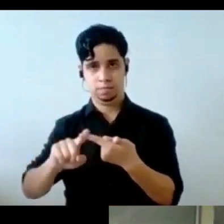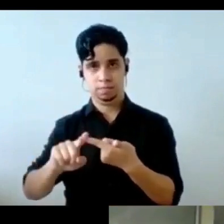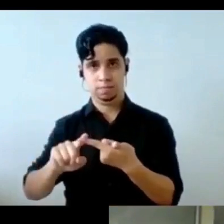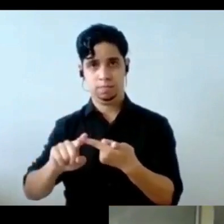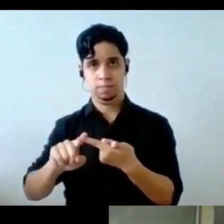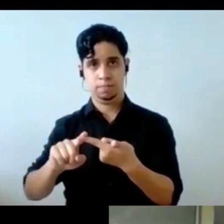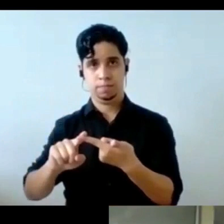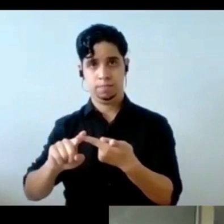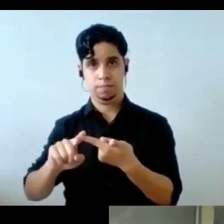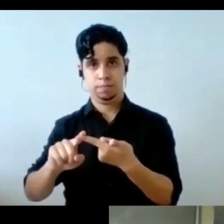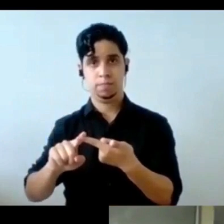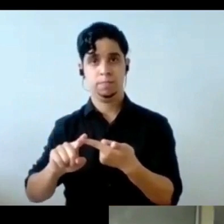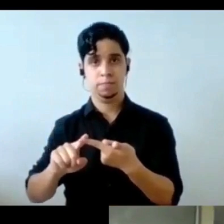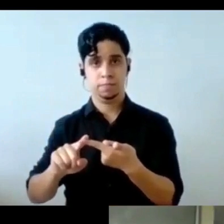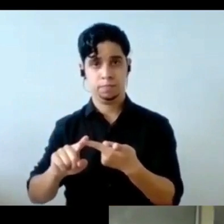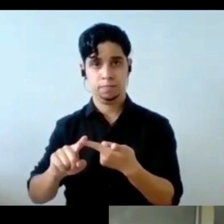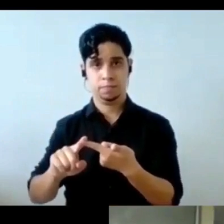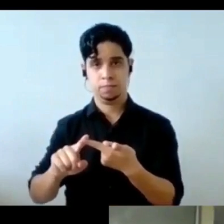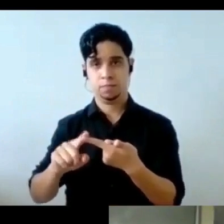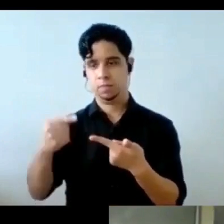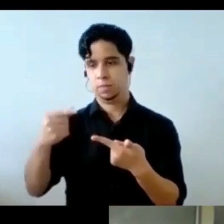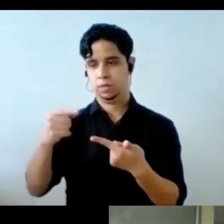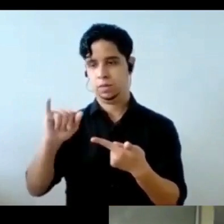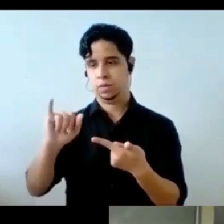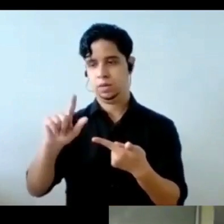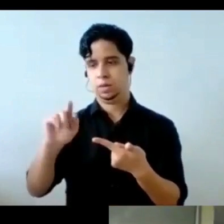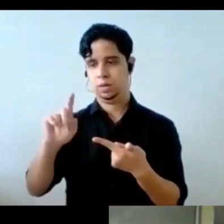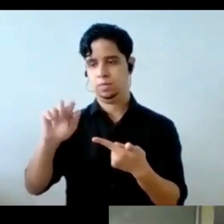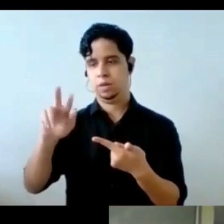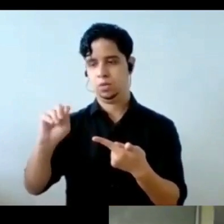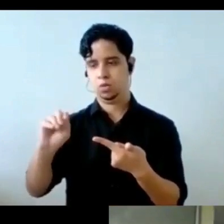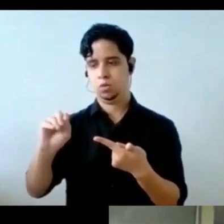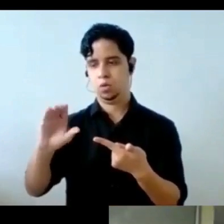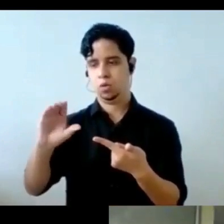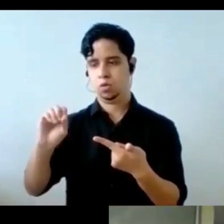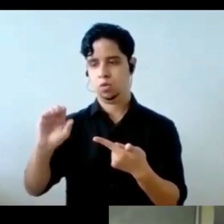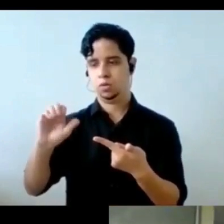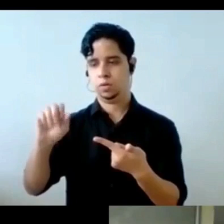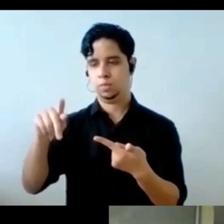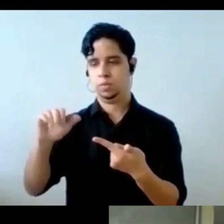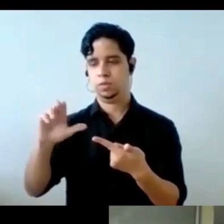estoy esperando para que José lo pueda coger, Gilberto Concepción de Gracia,